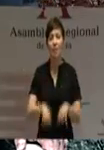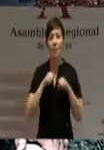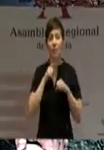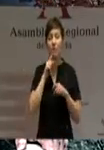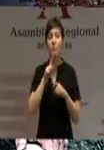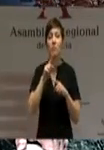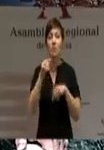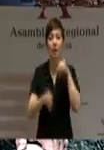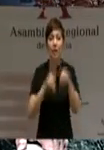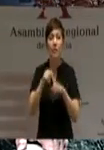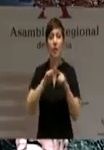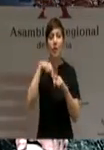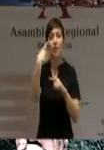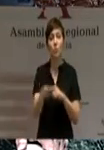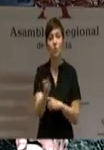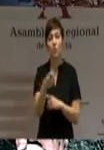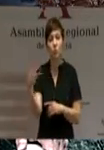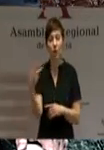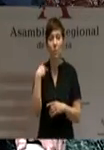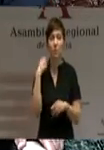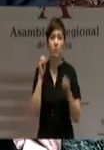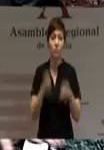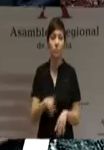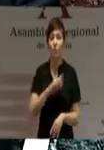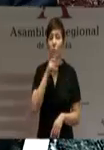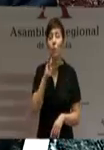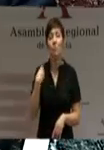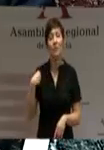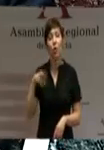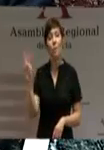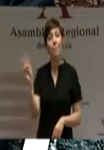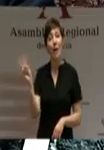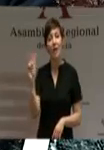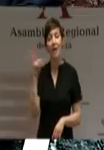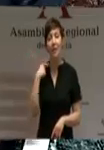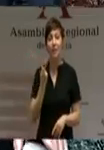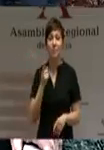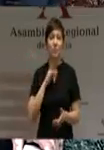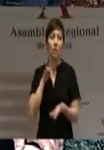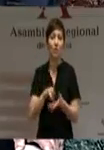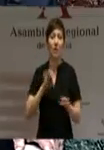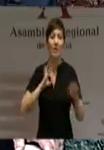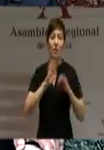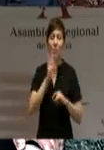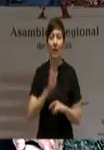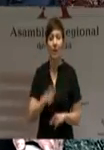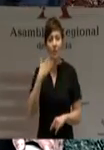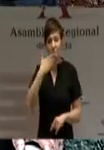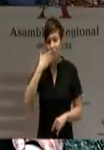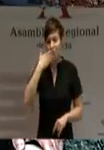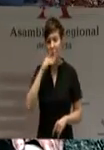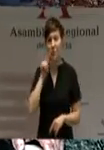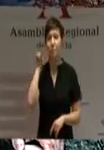democráticas, sino consecuencia del dedo de Valcárcel tras un espectáculo bochornoso sobre las cuitas en torno a la